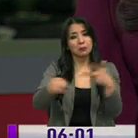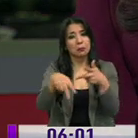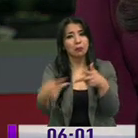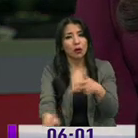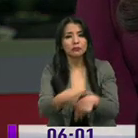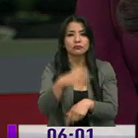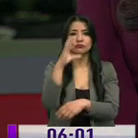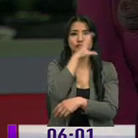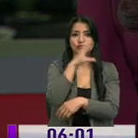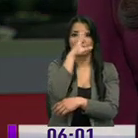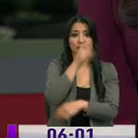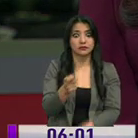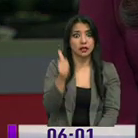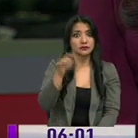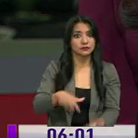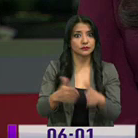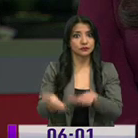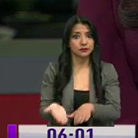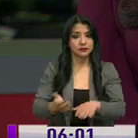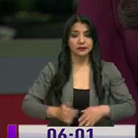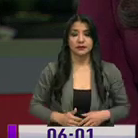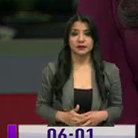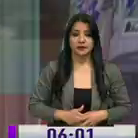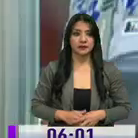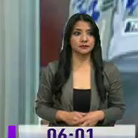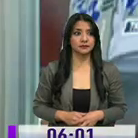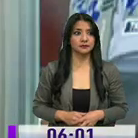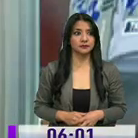el hecho es una tentativa de asesinato.